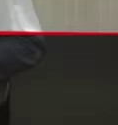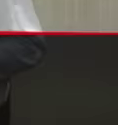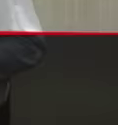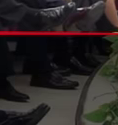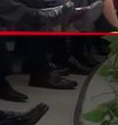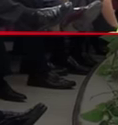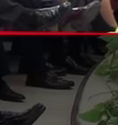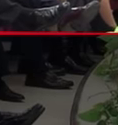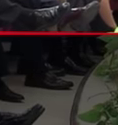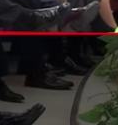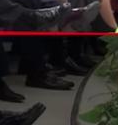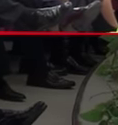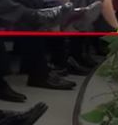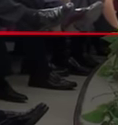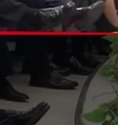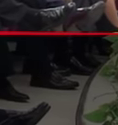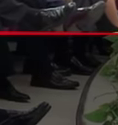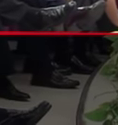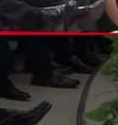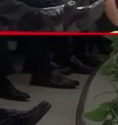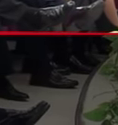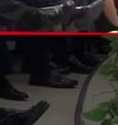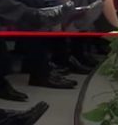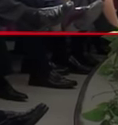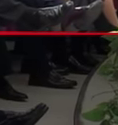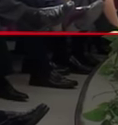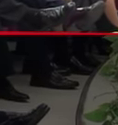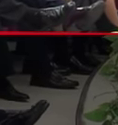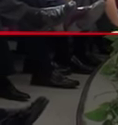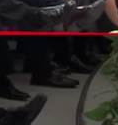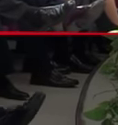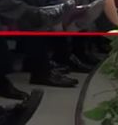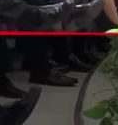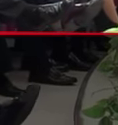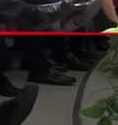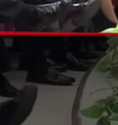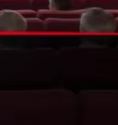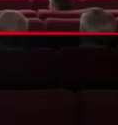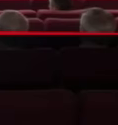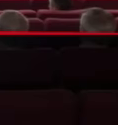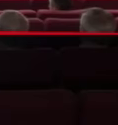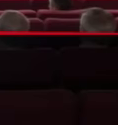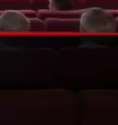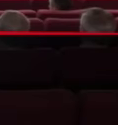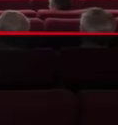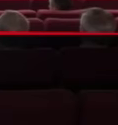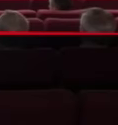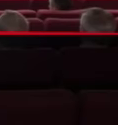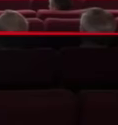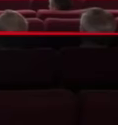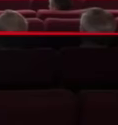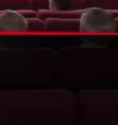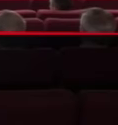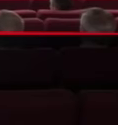se ha completado con 2 conferencias y una degustación de pinchos elaborados exclusivamente a base de productos vizcaínos. En su discurso